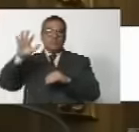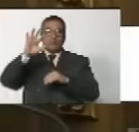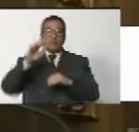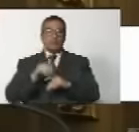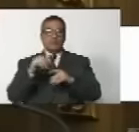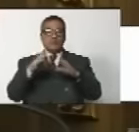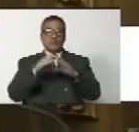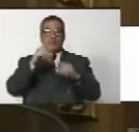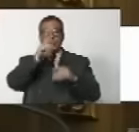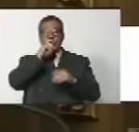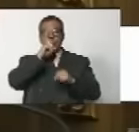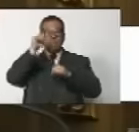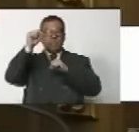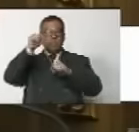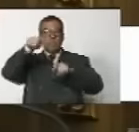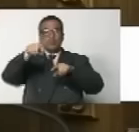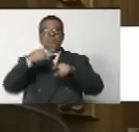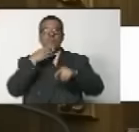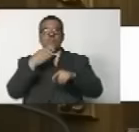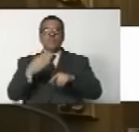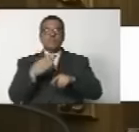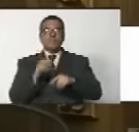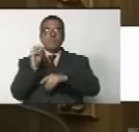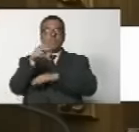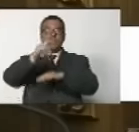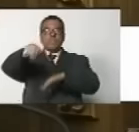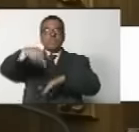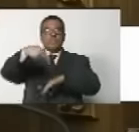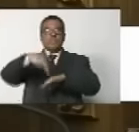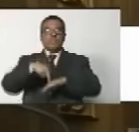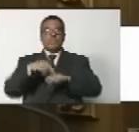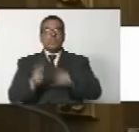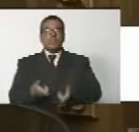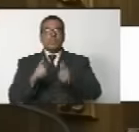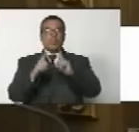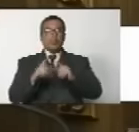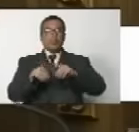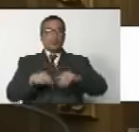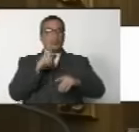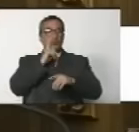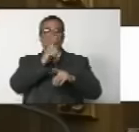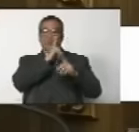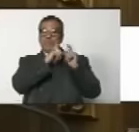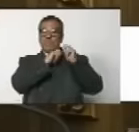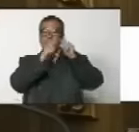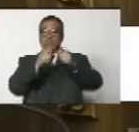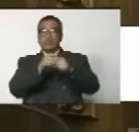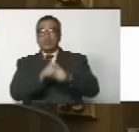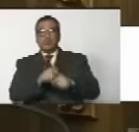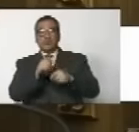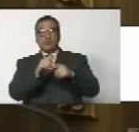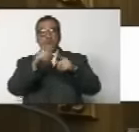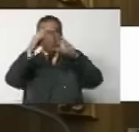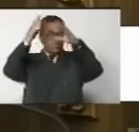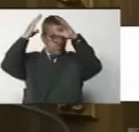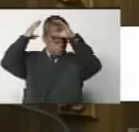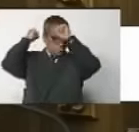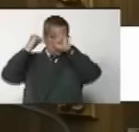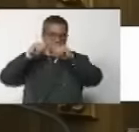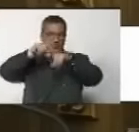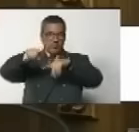Venezuela, ciudadano Nicolás Maduro Moros, solicita de la Asamblea Nacional las autorizaciones para nombrar como embajadores extraordinarios